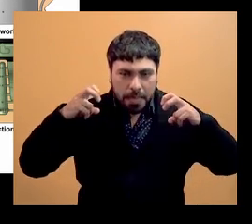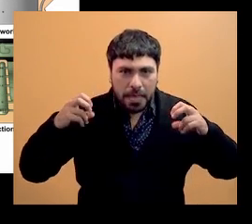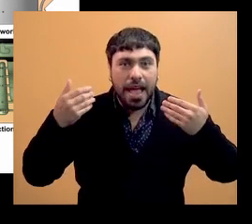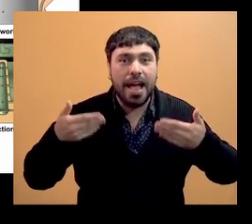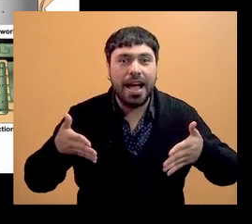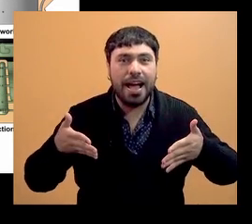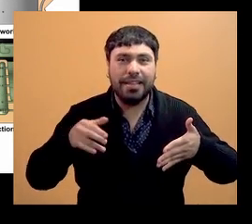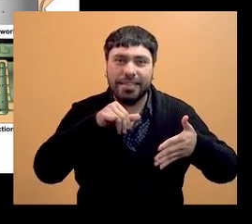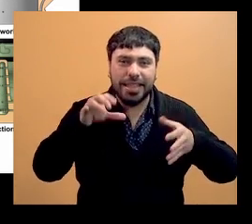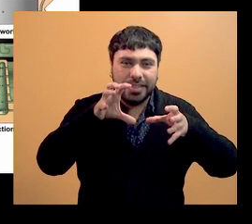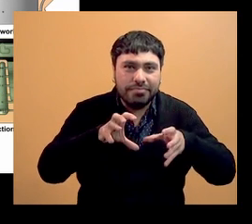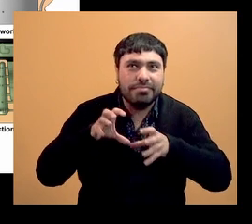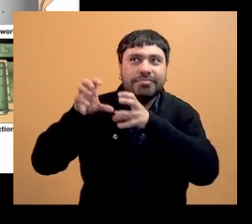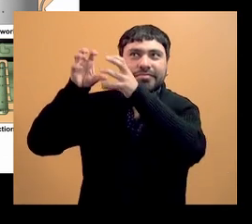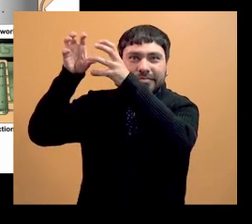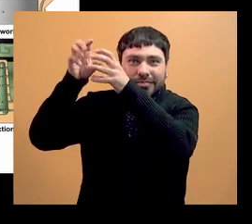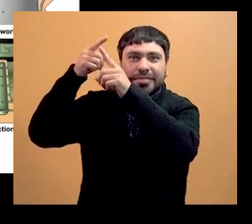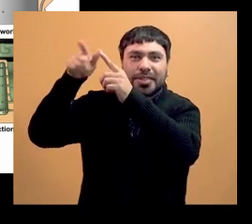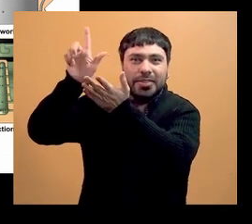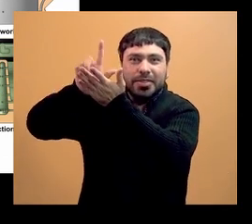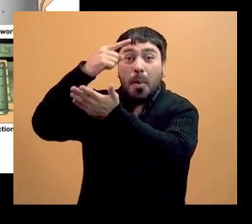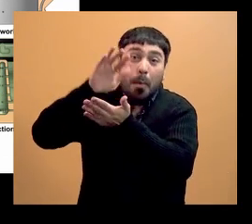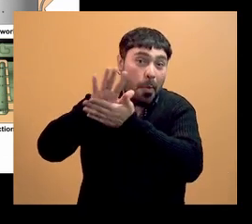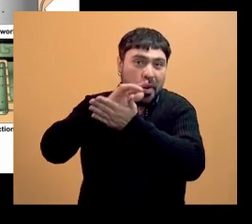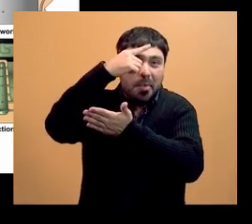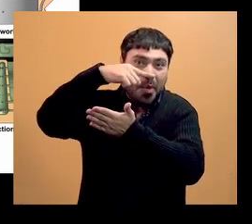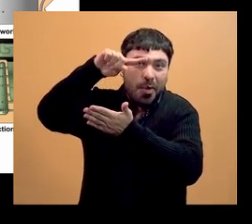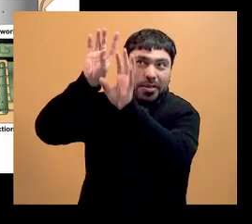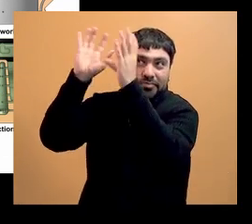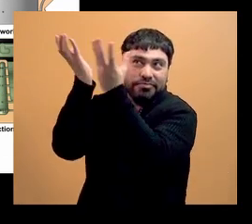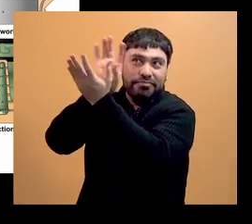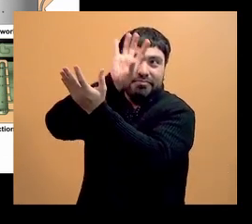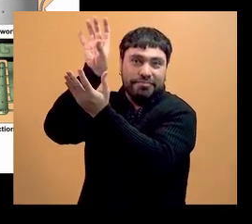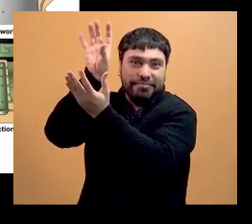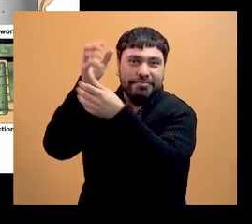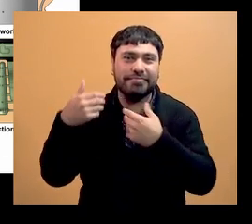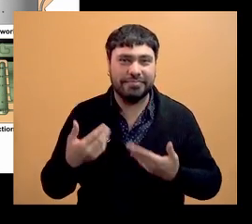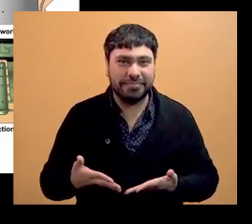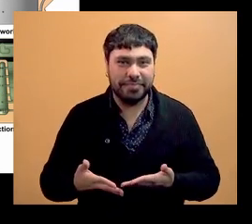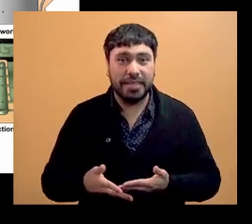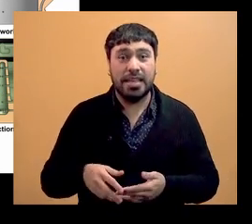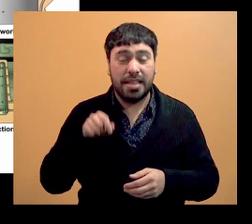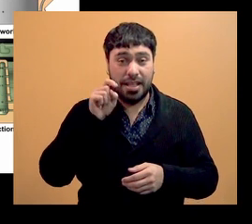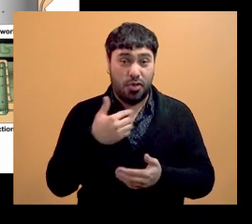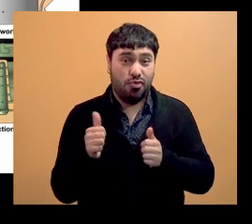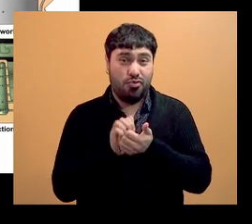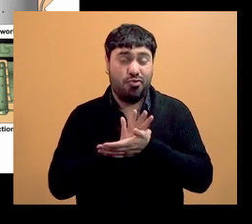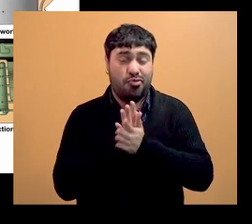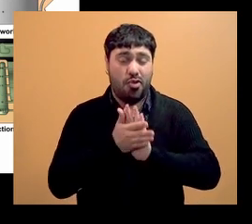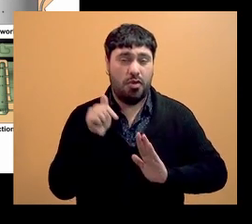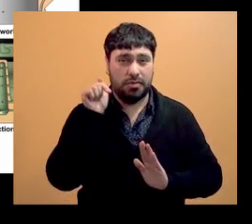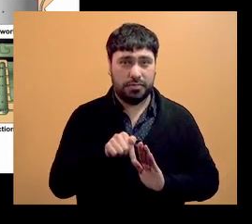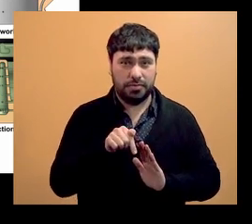Marte o la Estación Espacial Internacional o estaciones espaciales privadas. Así que esos experimentos también los realizamos en la Universidad de Auburn, donde se